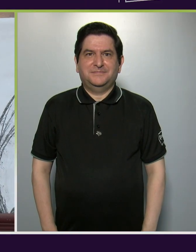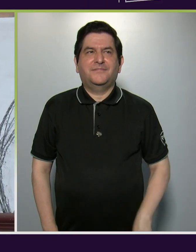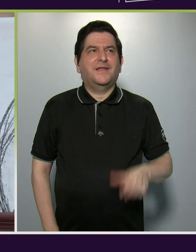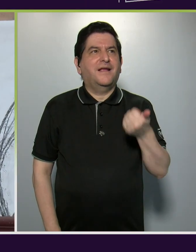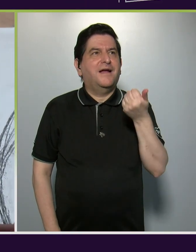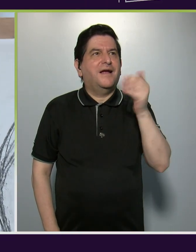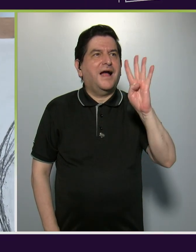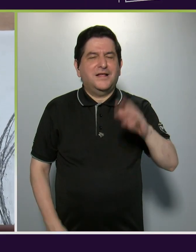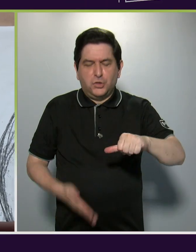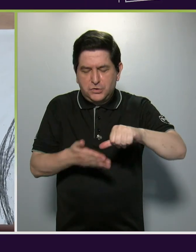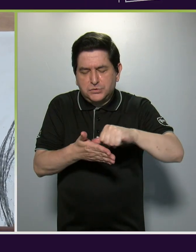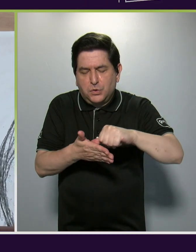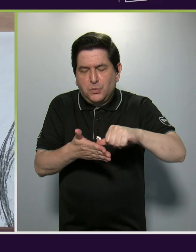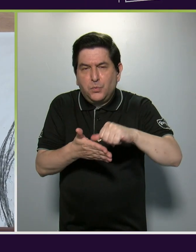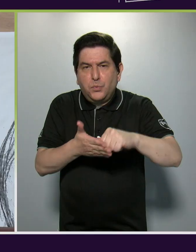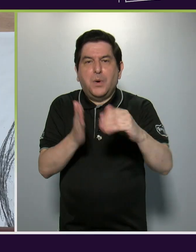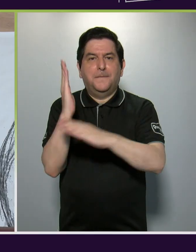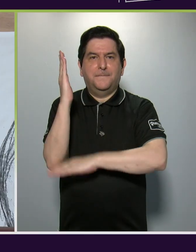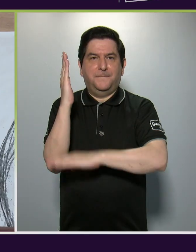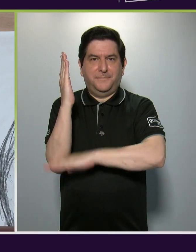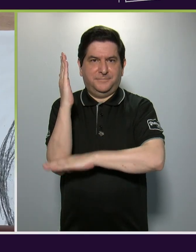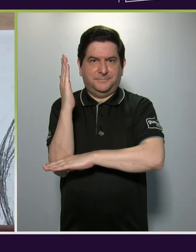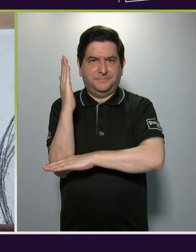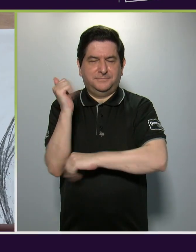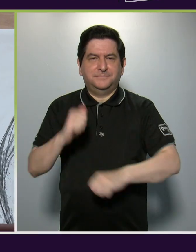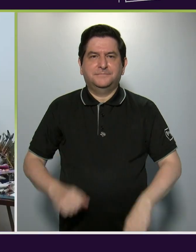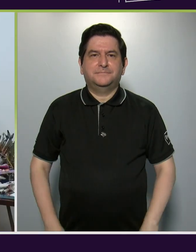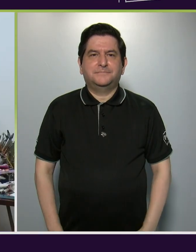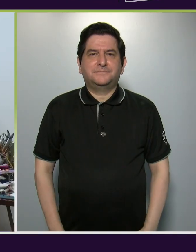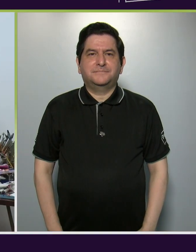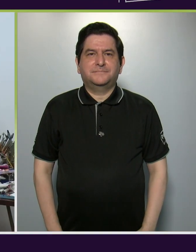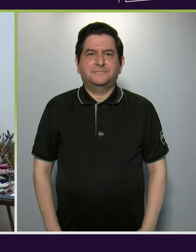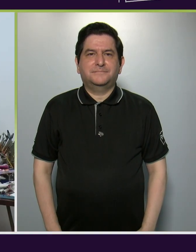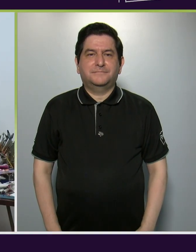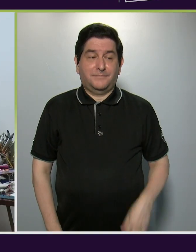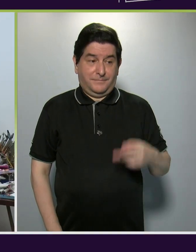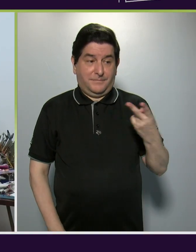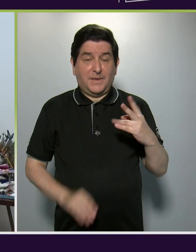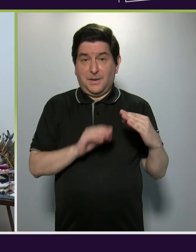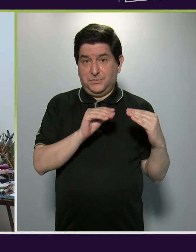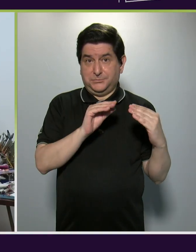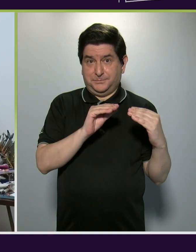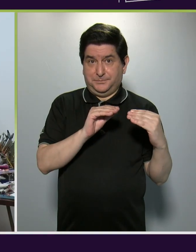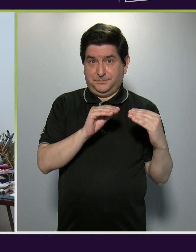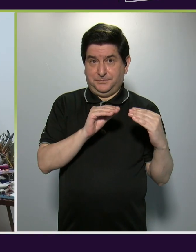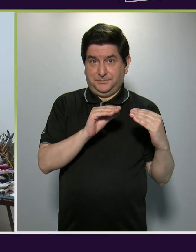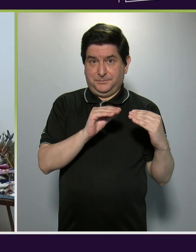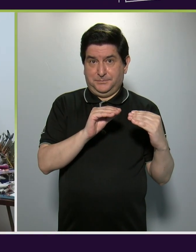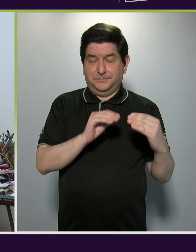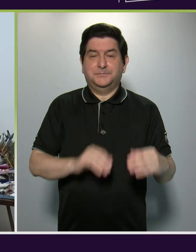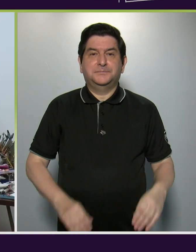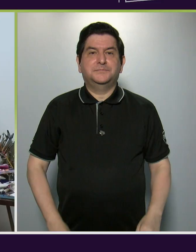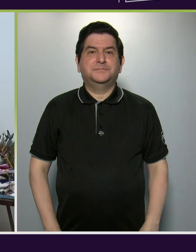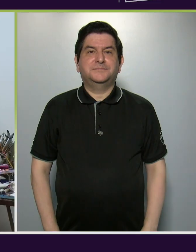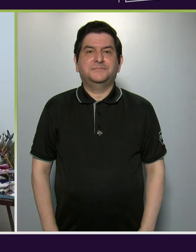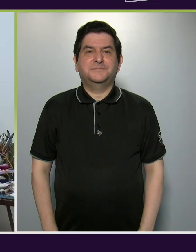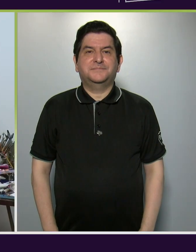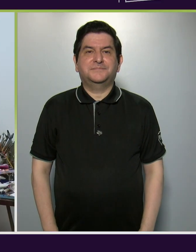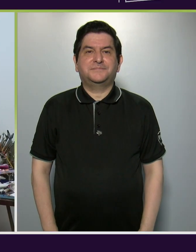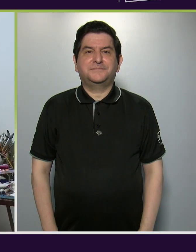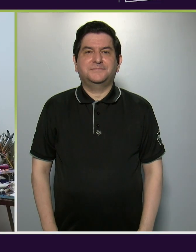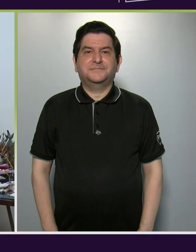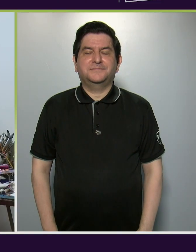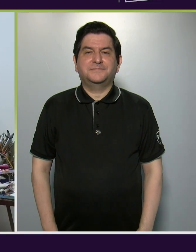14 grabados en madera. Mis cosas lo he hecho algunas veces, muy poco, pero digamos en